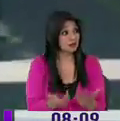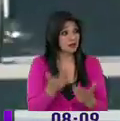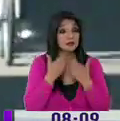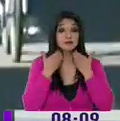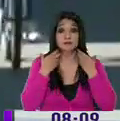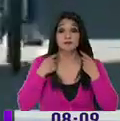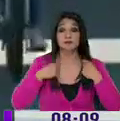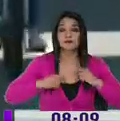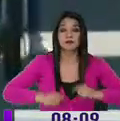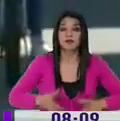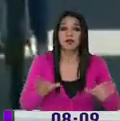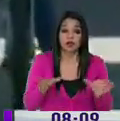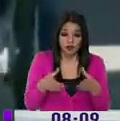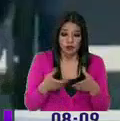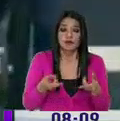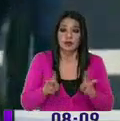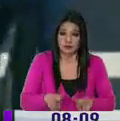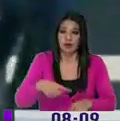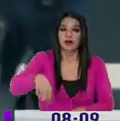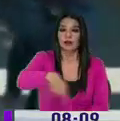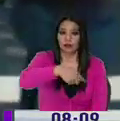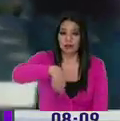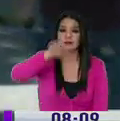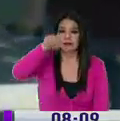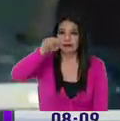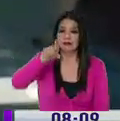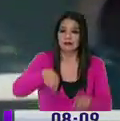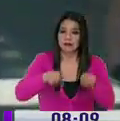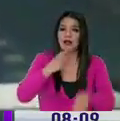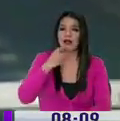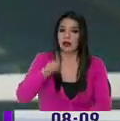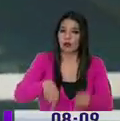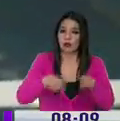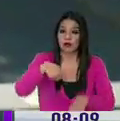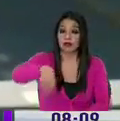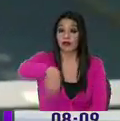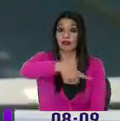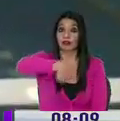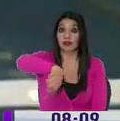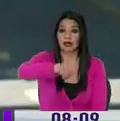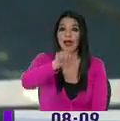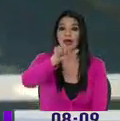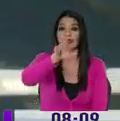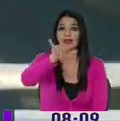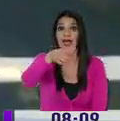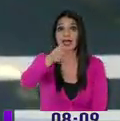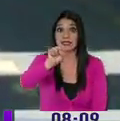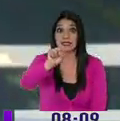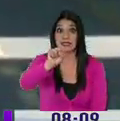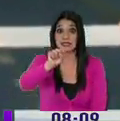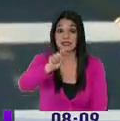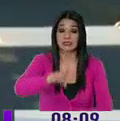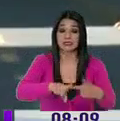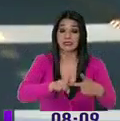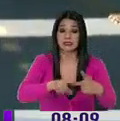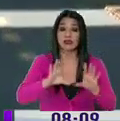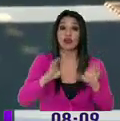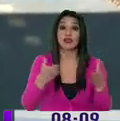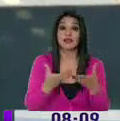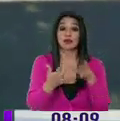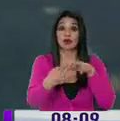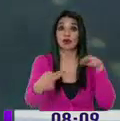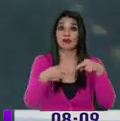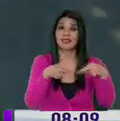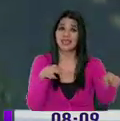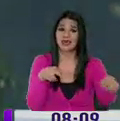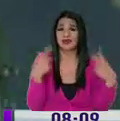comité también estamos analizando el tema de los redondeles, porque también hay que tomar en consideración el redondel de la Artigas, el redondel del Coliseo Rumiñahui, que son